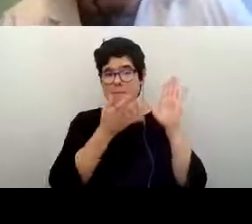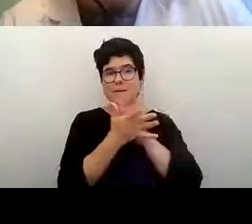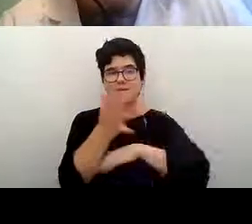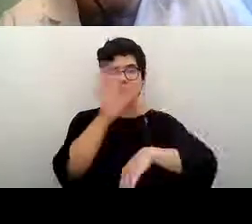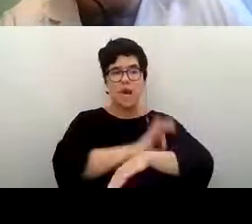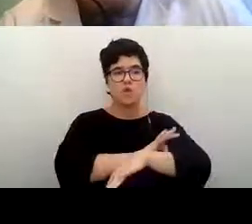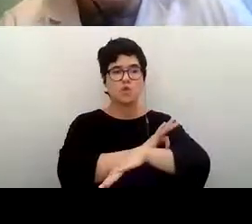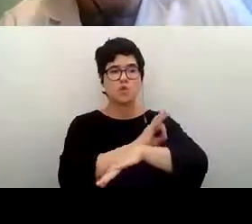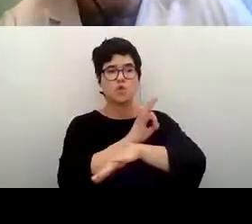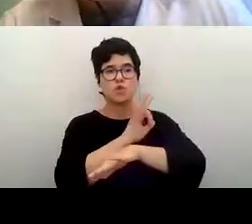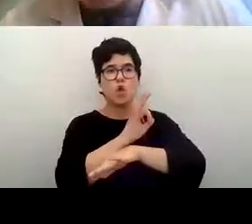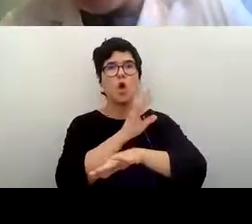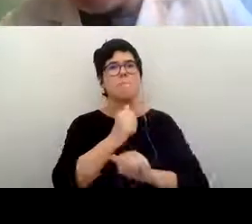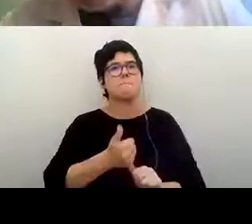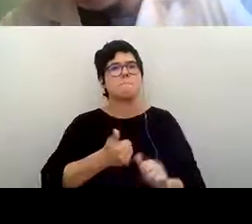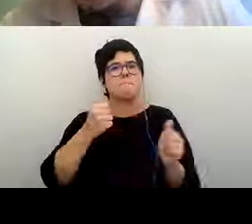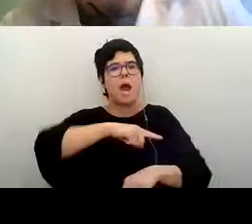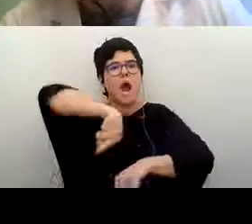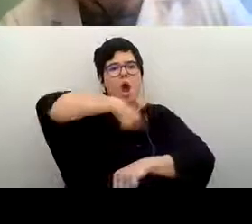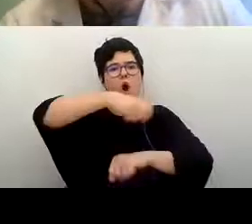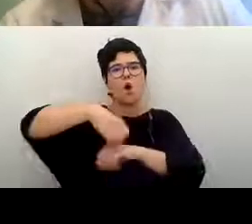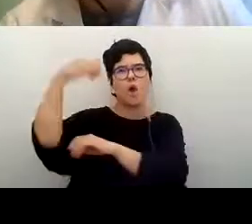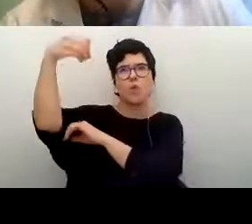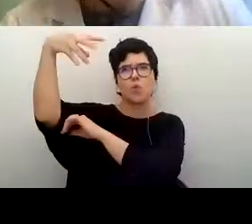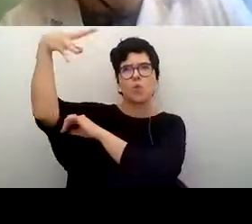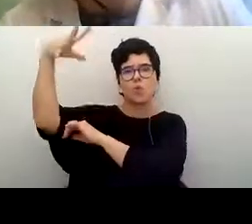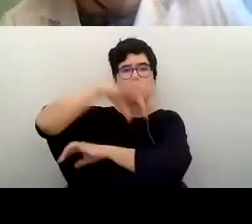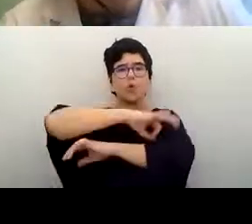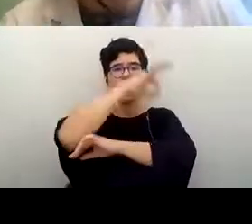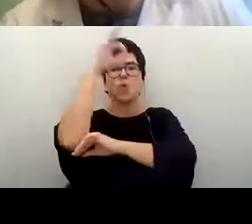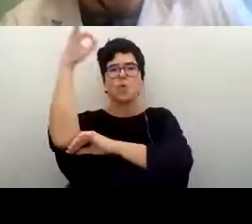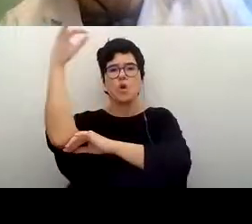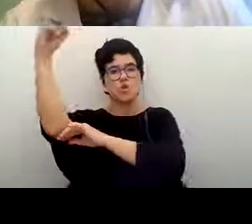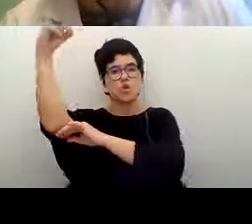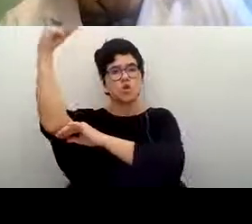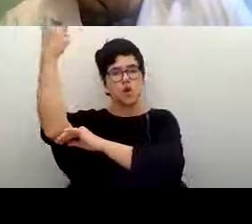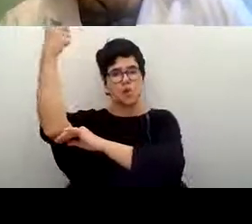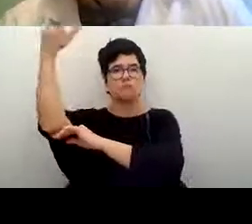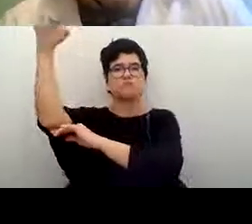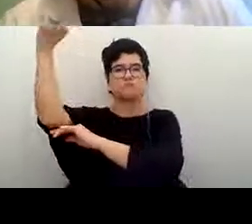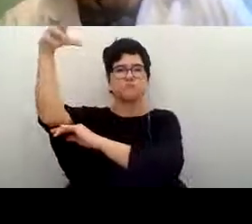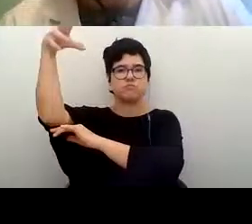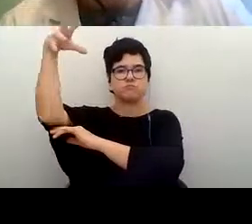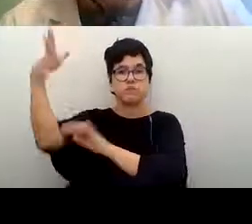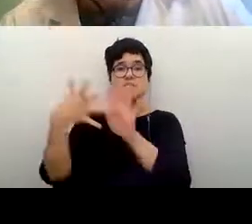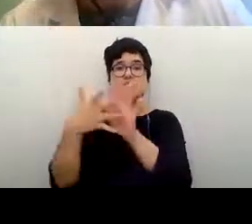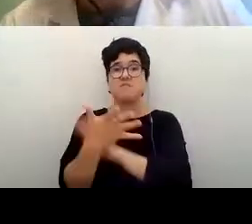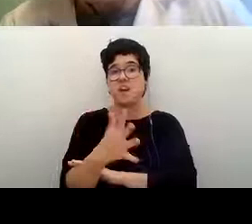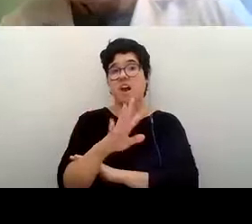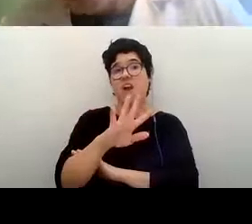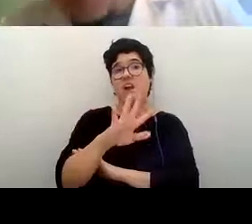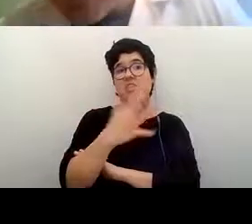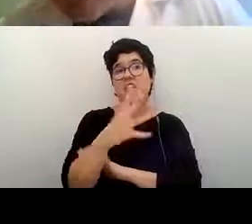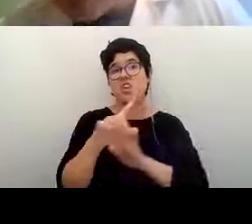tendría que secretarse o empezar a secretarse a las 5 o 6 de la tarde aproximadamente, se acaba